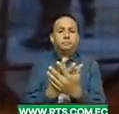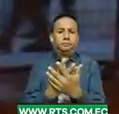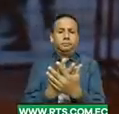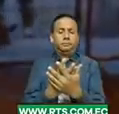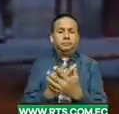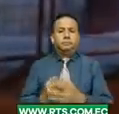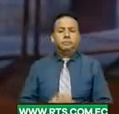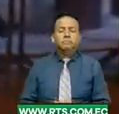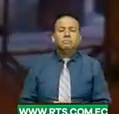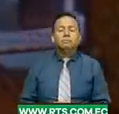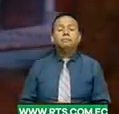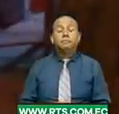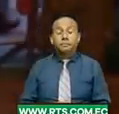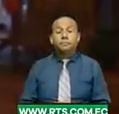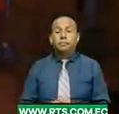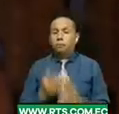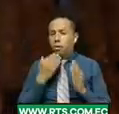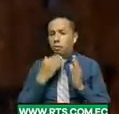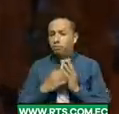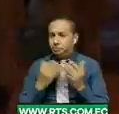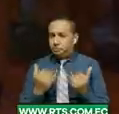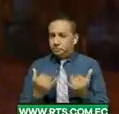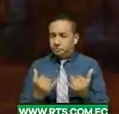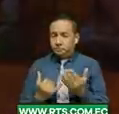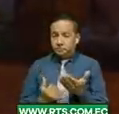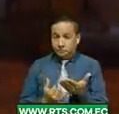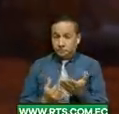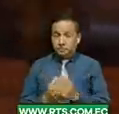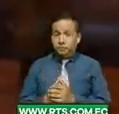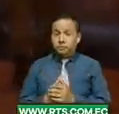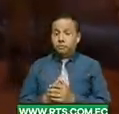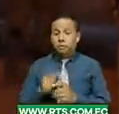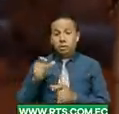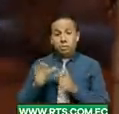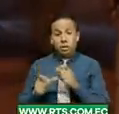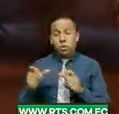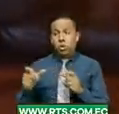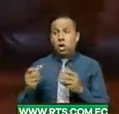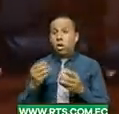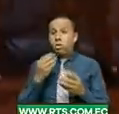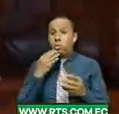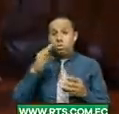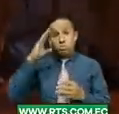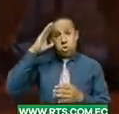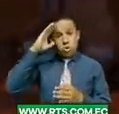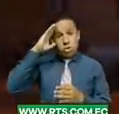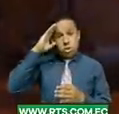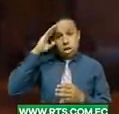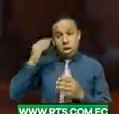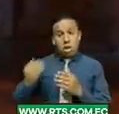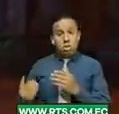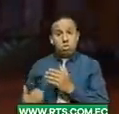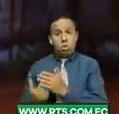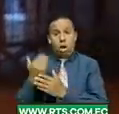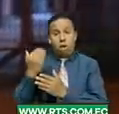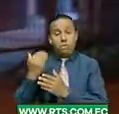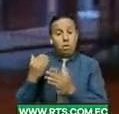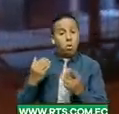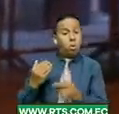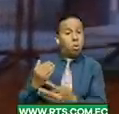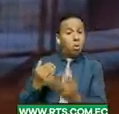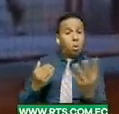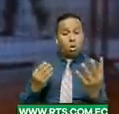Guayaquil-Daule. En ese momento, por ejemplo, están haciendo el ingreso ya del cambio de guardia de uniformados a la Policía Nacional, que son